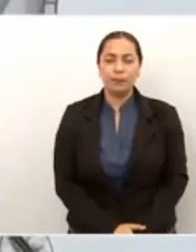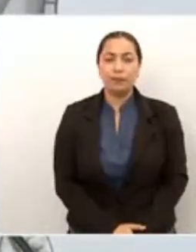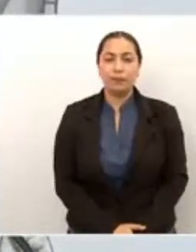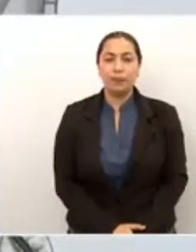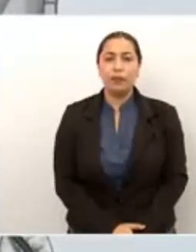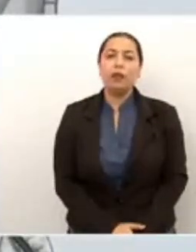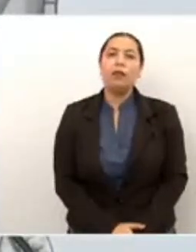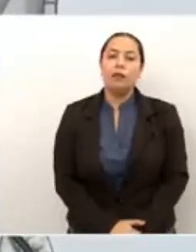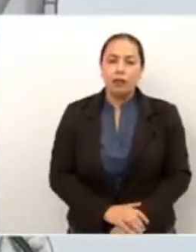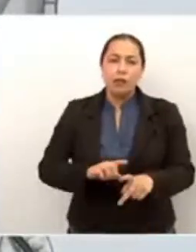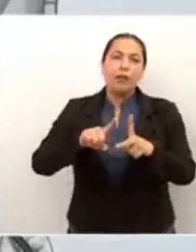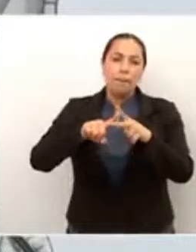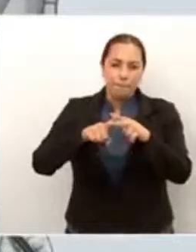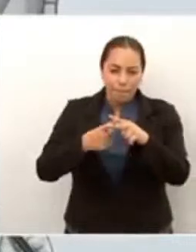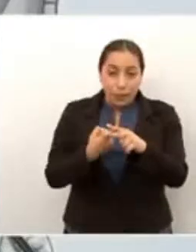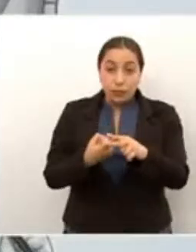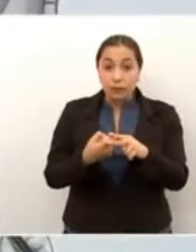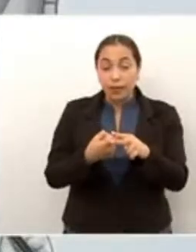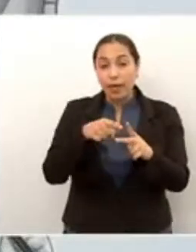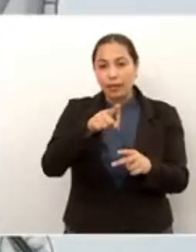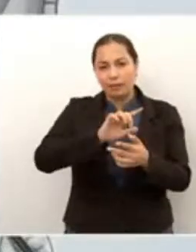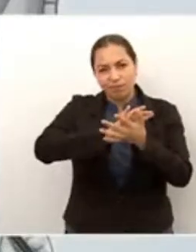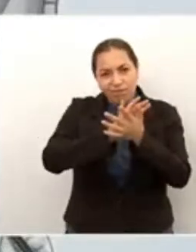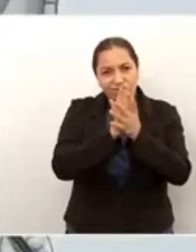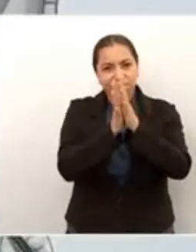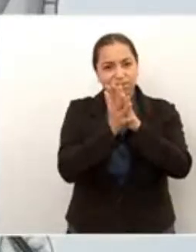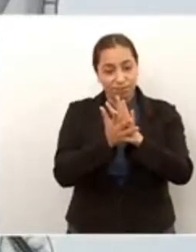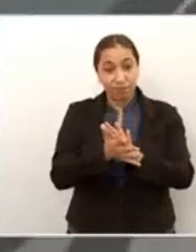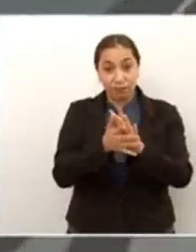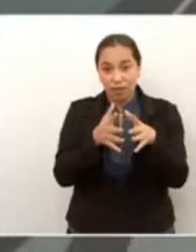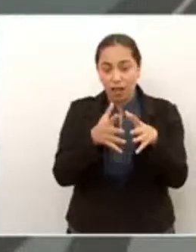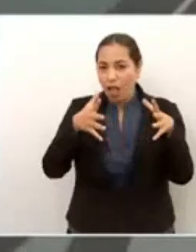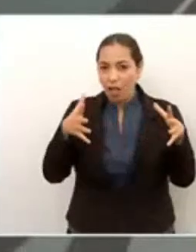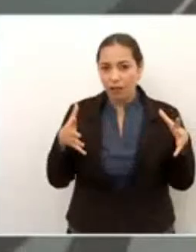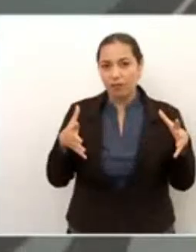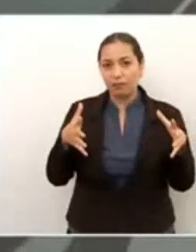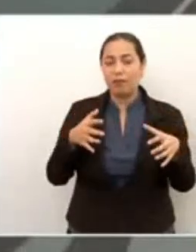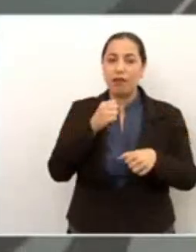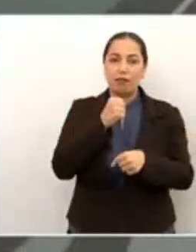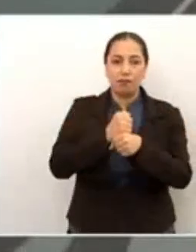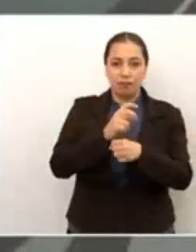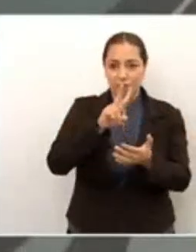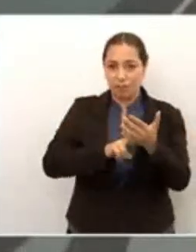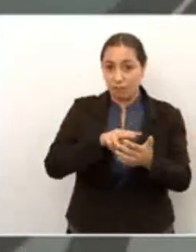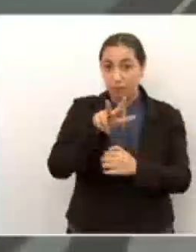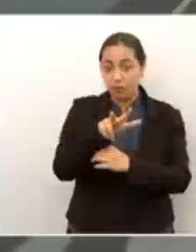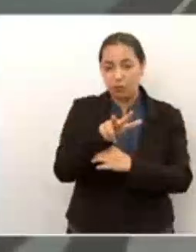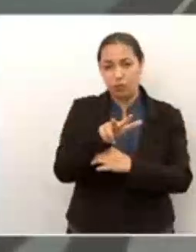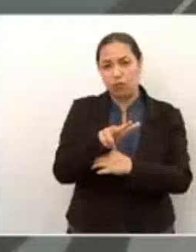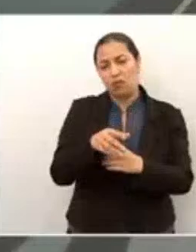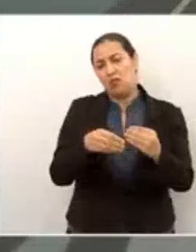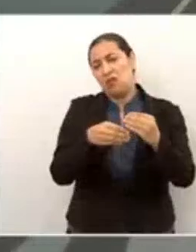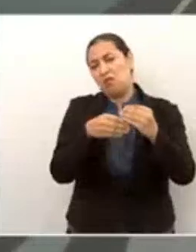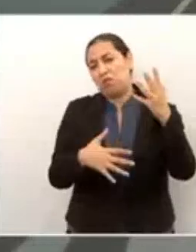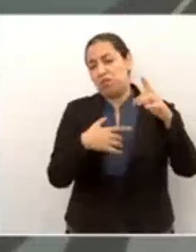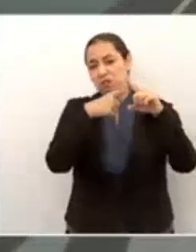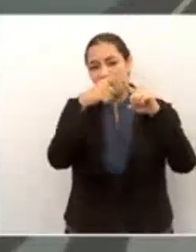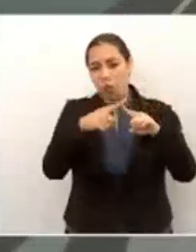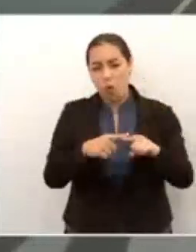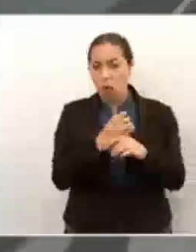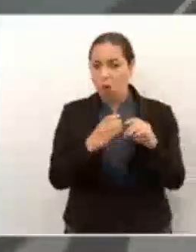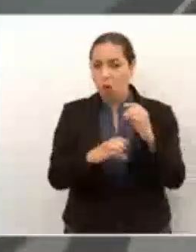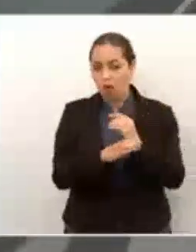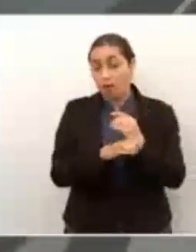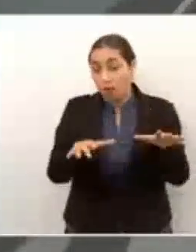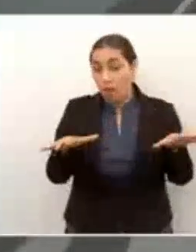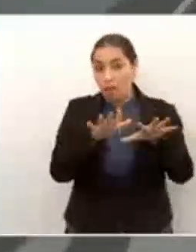Inició una gran transformación en nuestro país en 2018. Muchas cosas cambiaron. Y hay otras